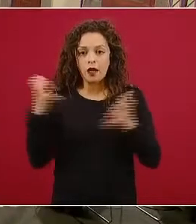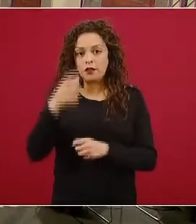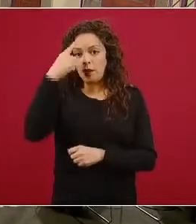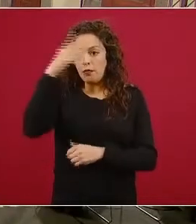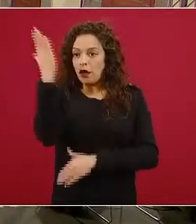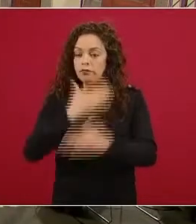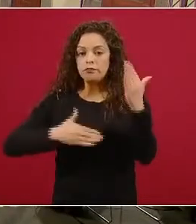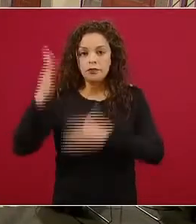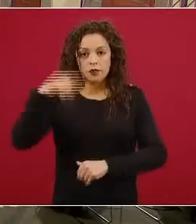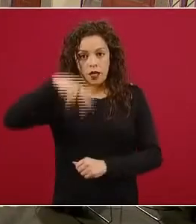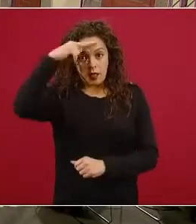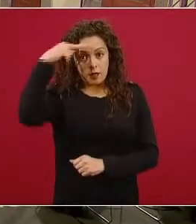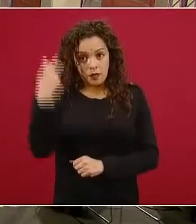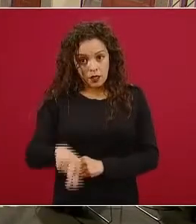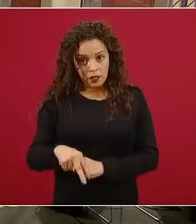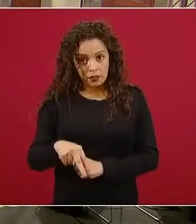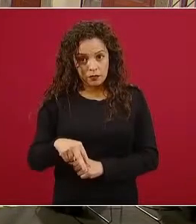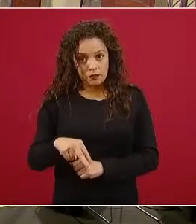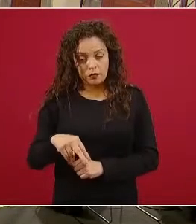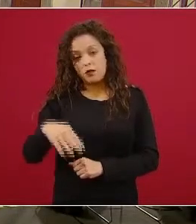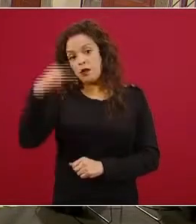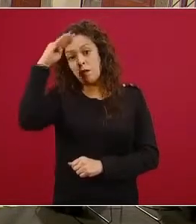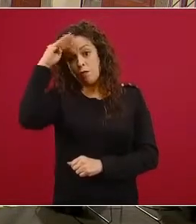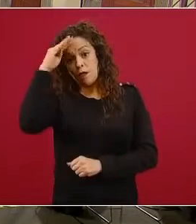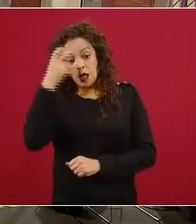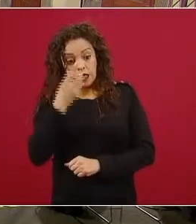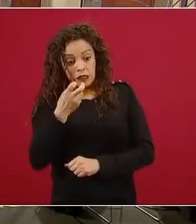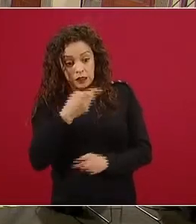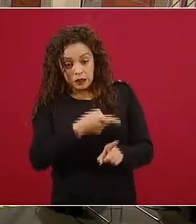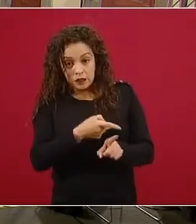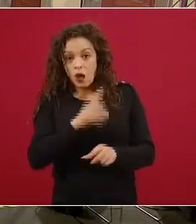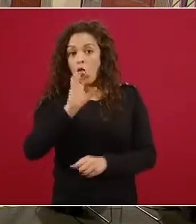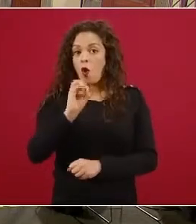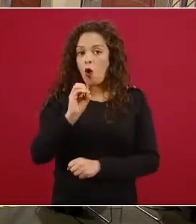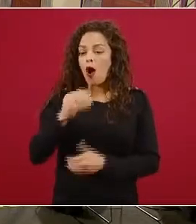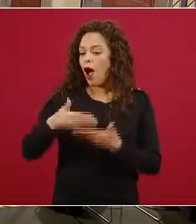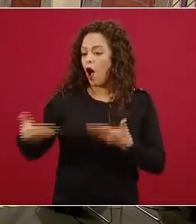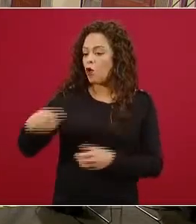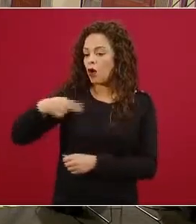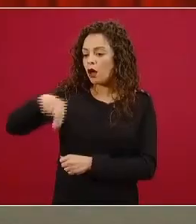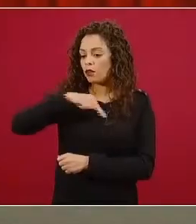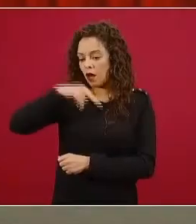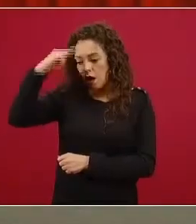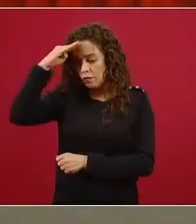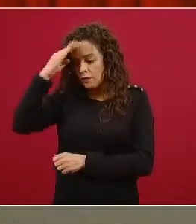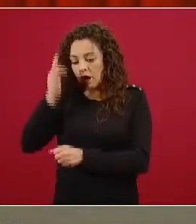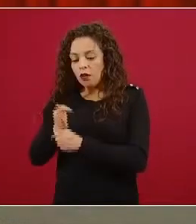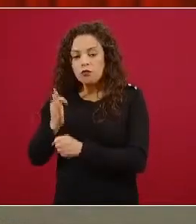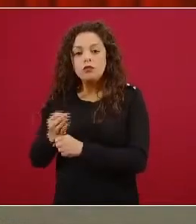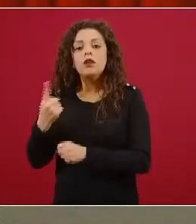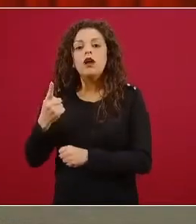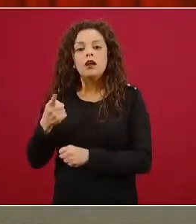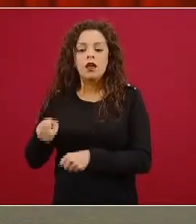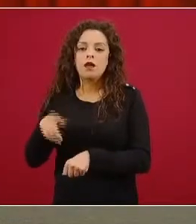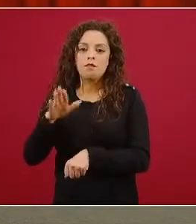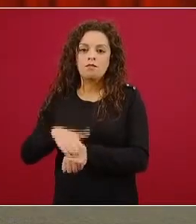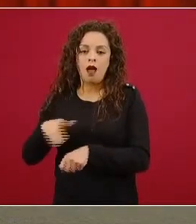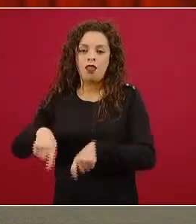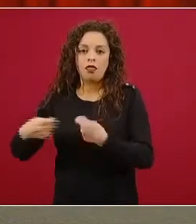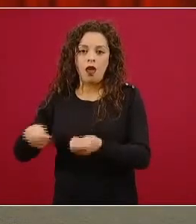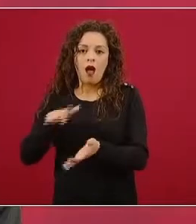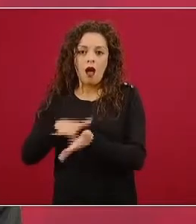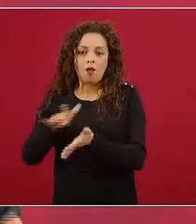se piensa de esta manera o de la manera que nosotros pensamos en este momento, que es más favorable